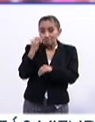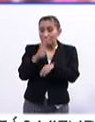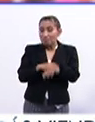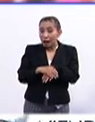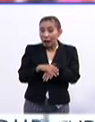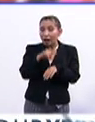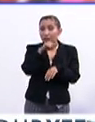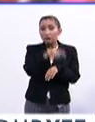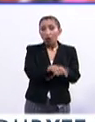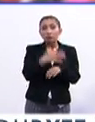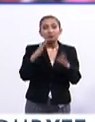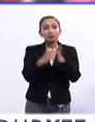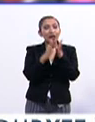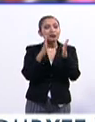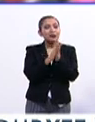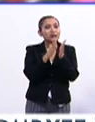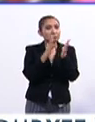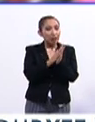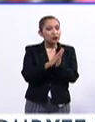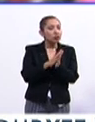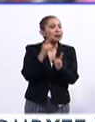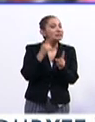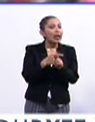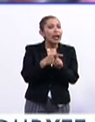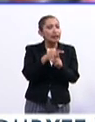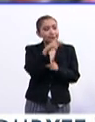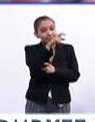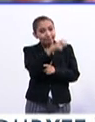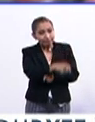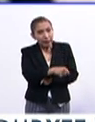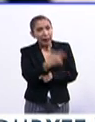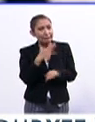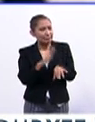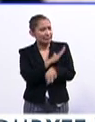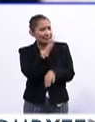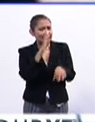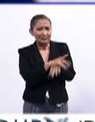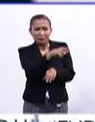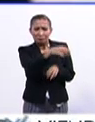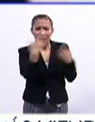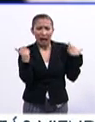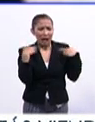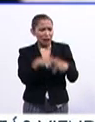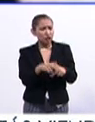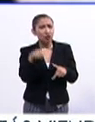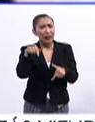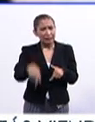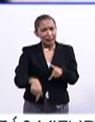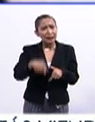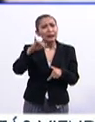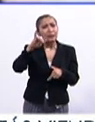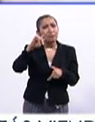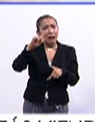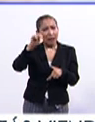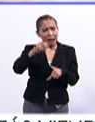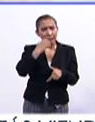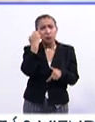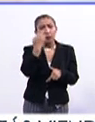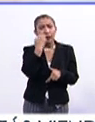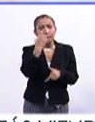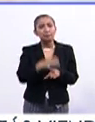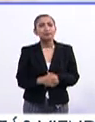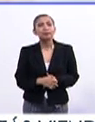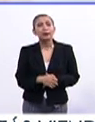todo con la participación de también mejores de estas escuela